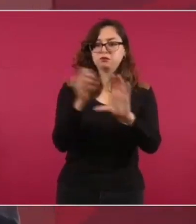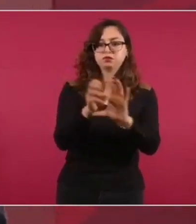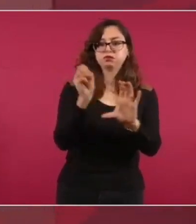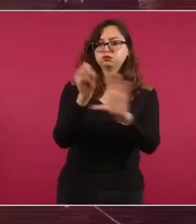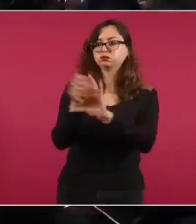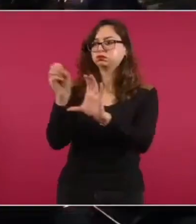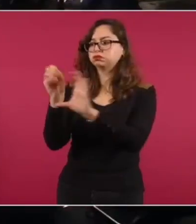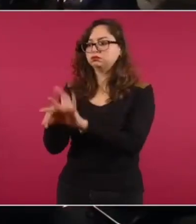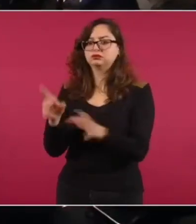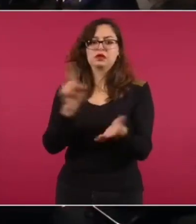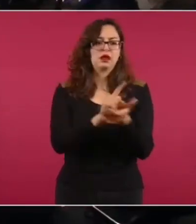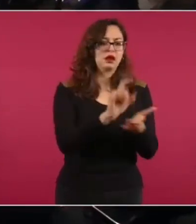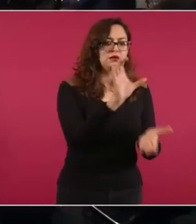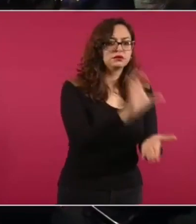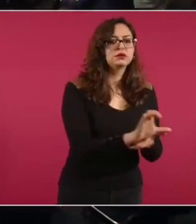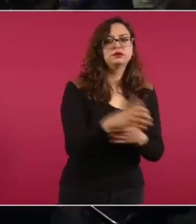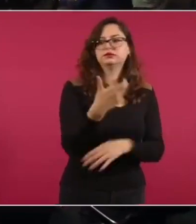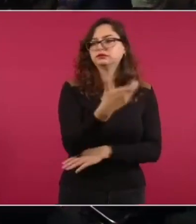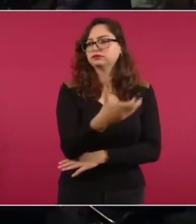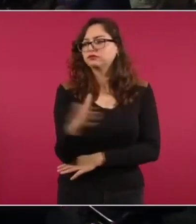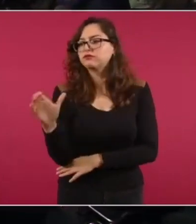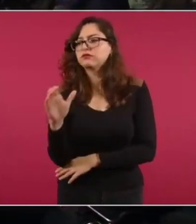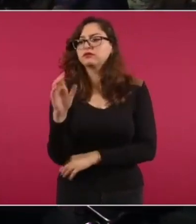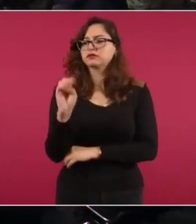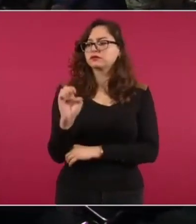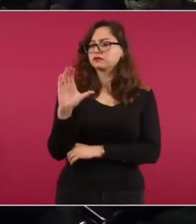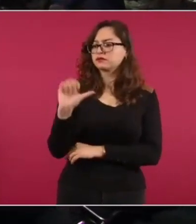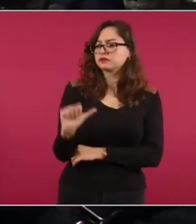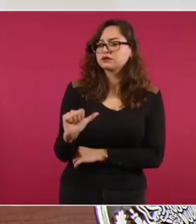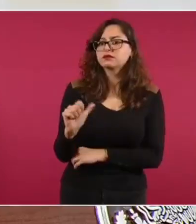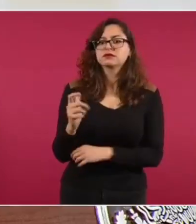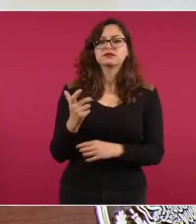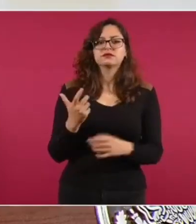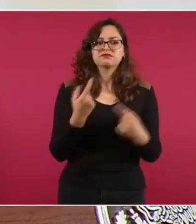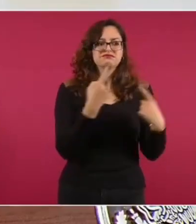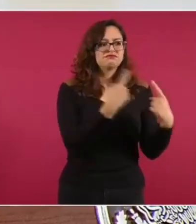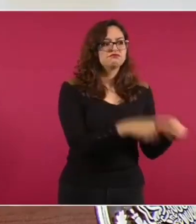un campesino, un becario,